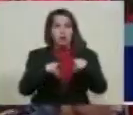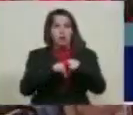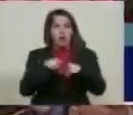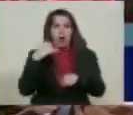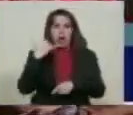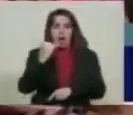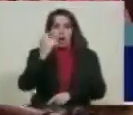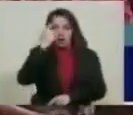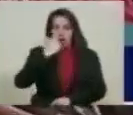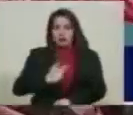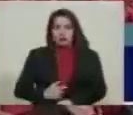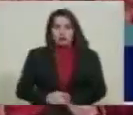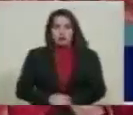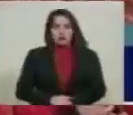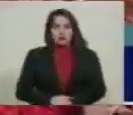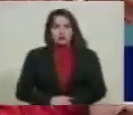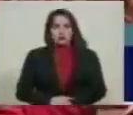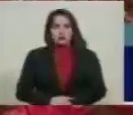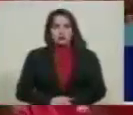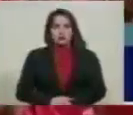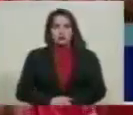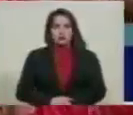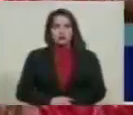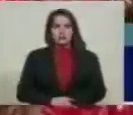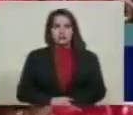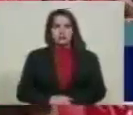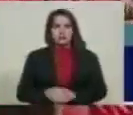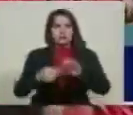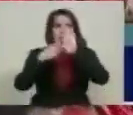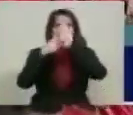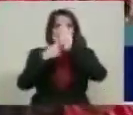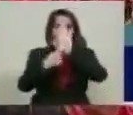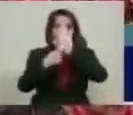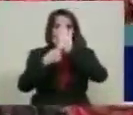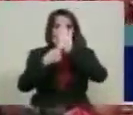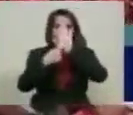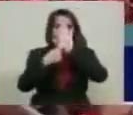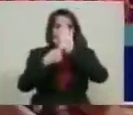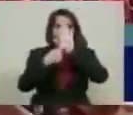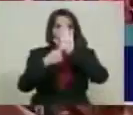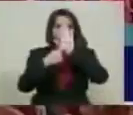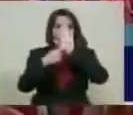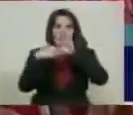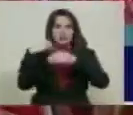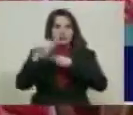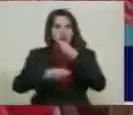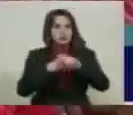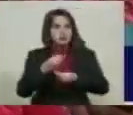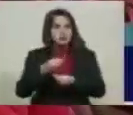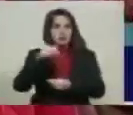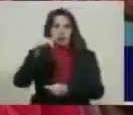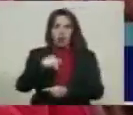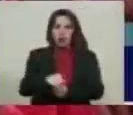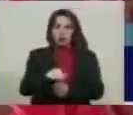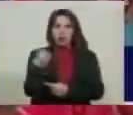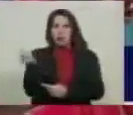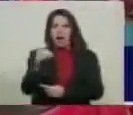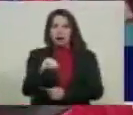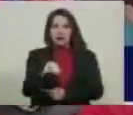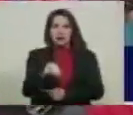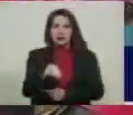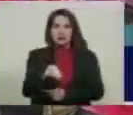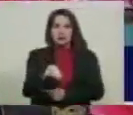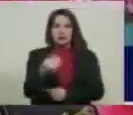existimos. Y es más, hemos demostrado y hemos sido, y hoy más que nunca somos,